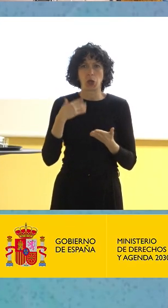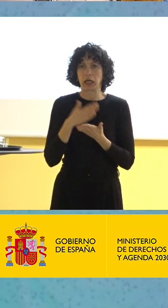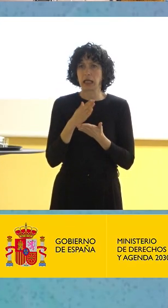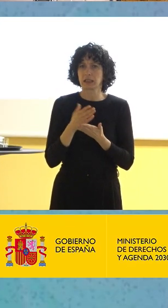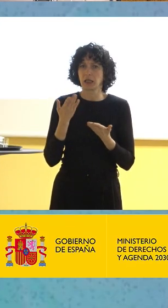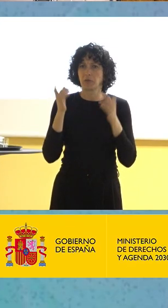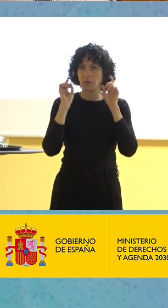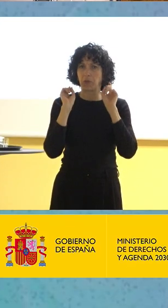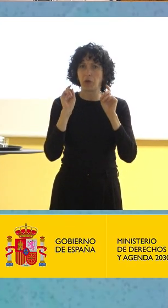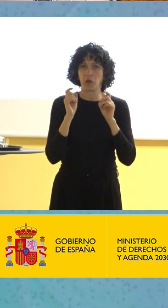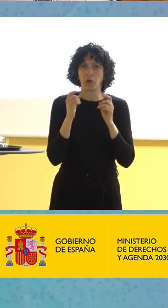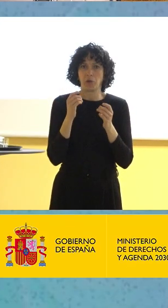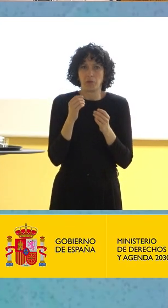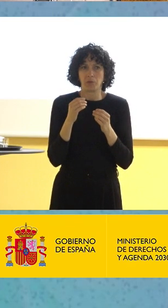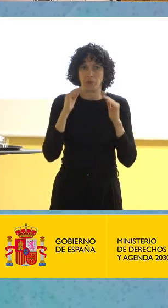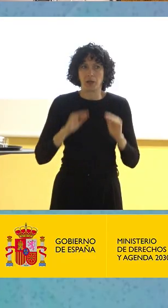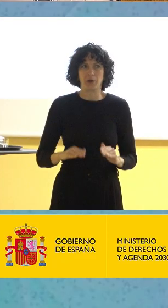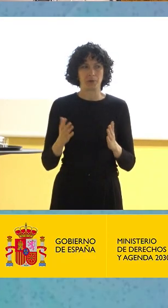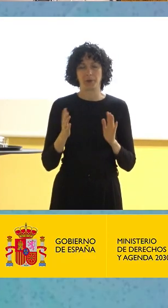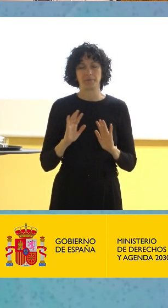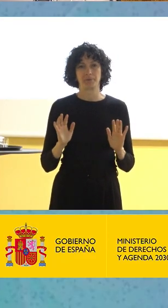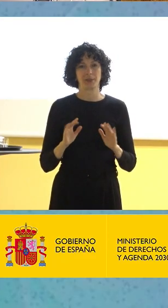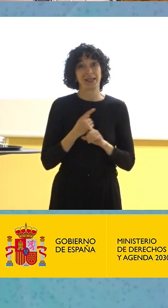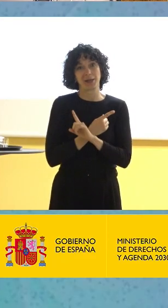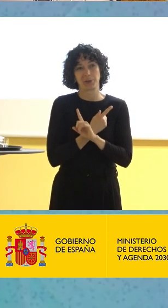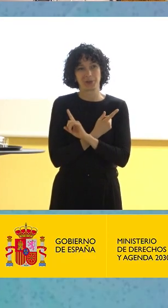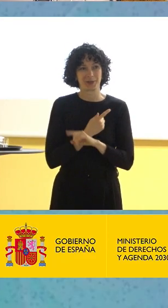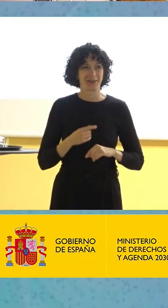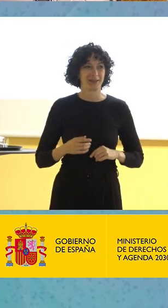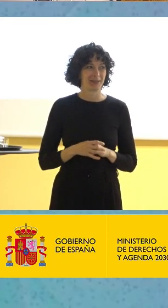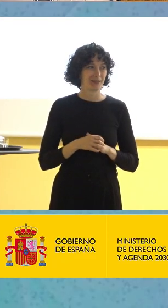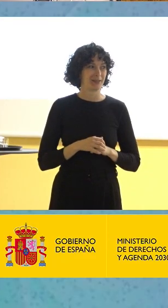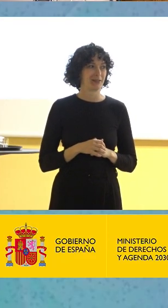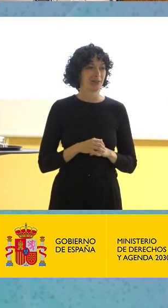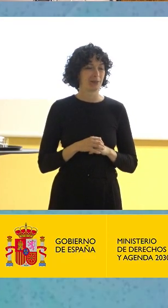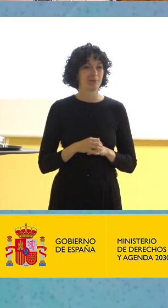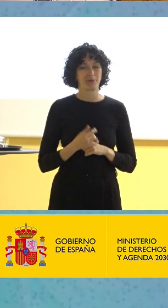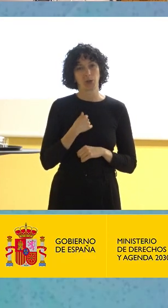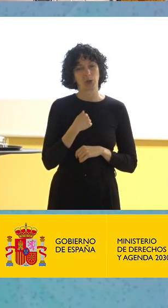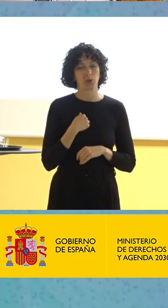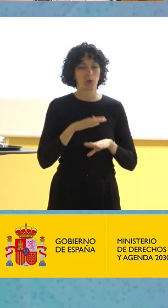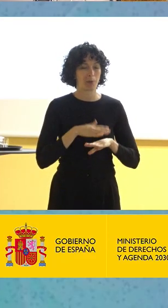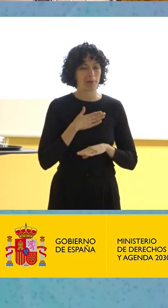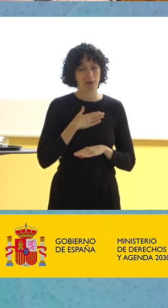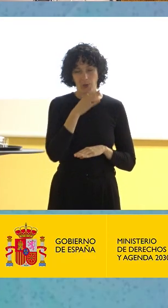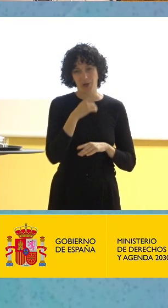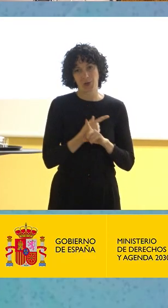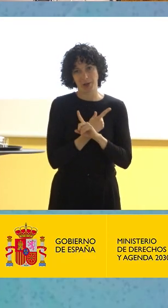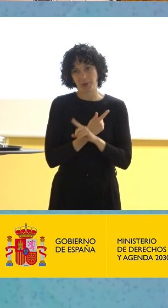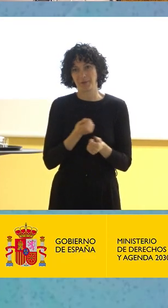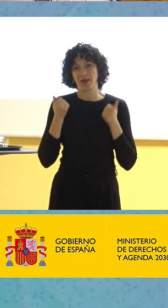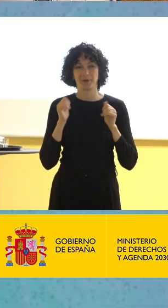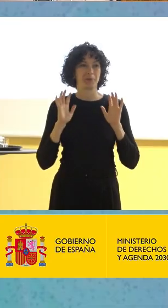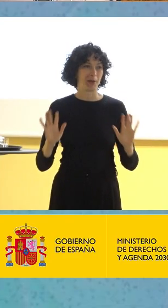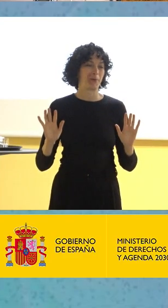veces. Bueno, los nervios. No, soy yo, que estoy un poco más nerviosa. Bueno, la